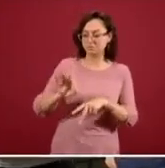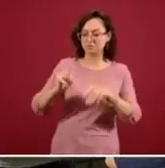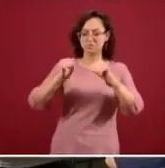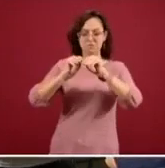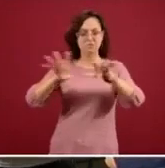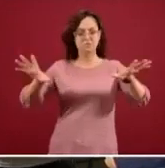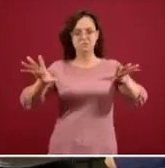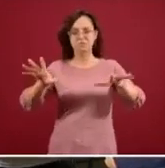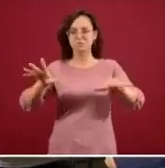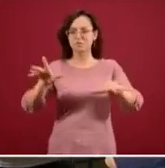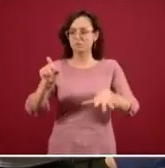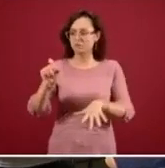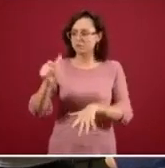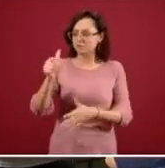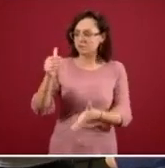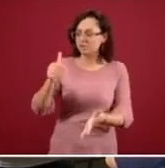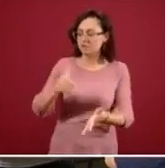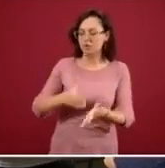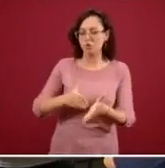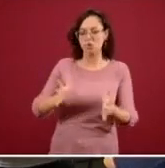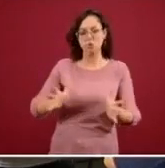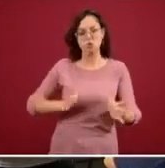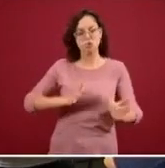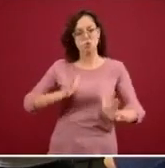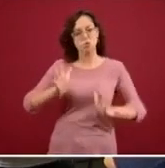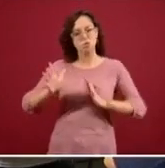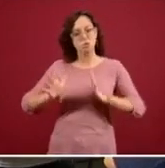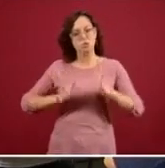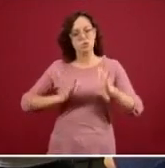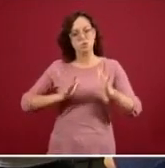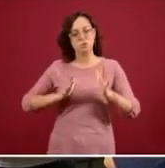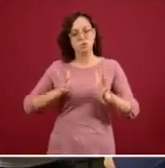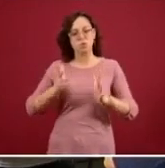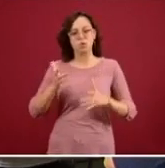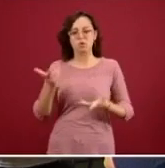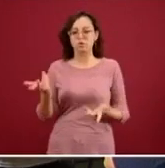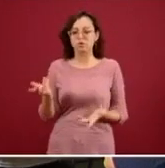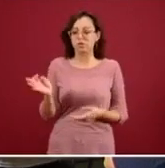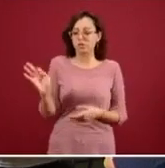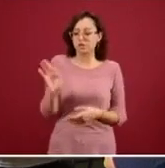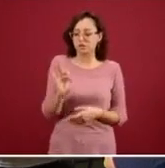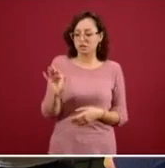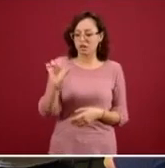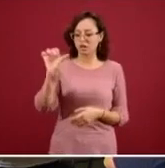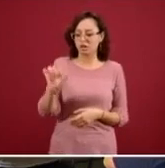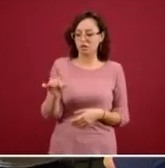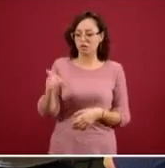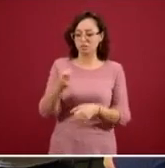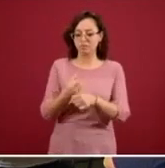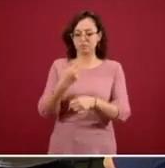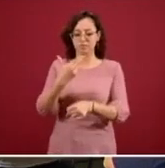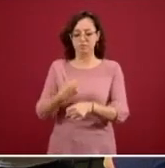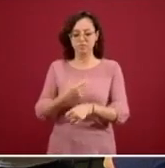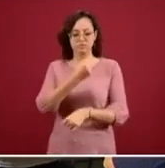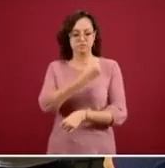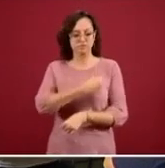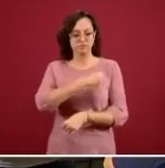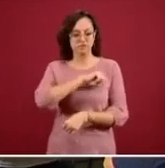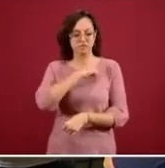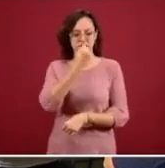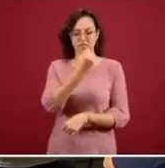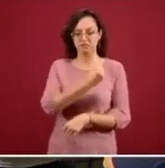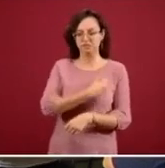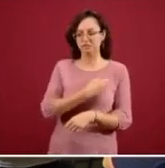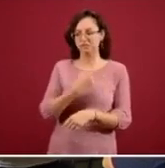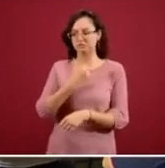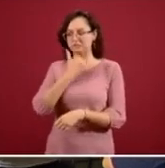del COVID-19, tanto que hoy mereció, pues no sé si una reconsideración del secretario Alcocer, y creo que ha dado también argumentos a